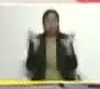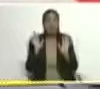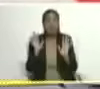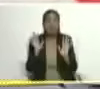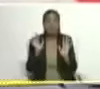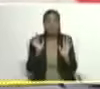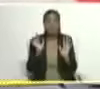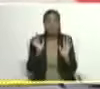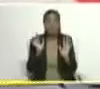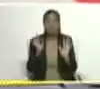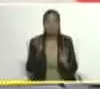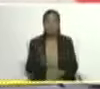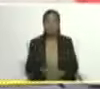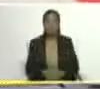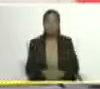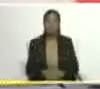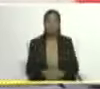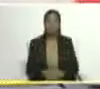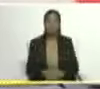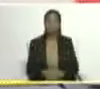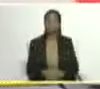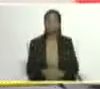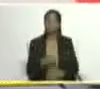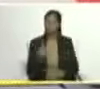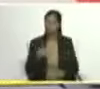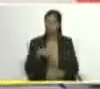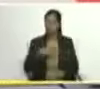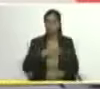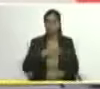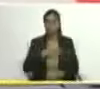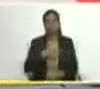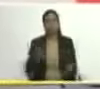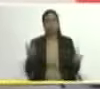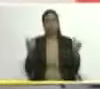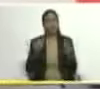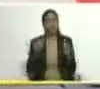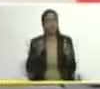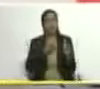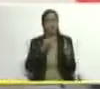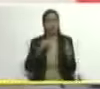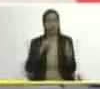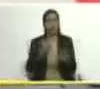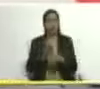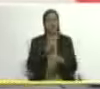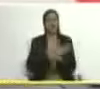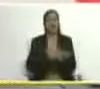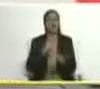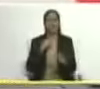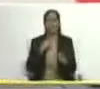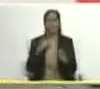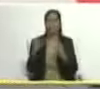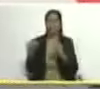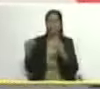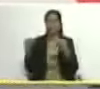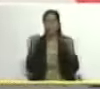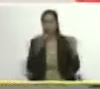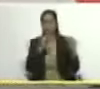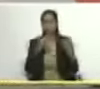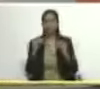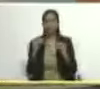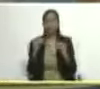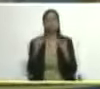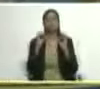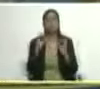Así que hemos tenido esta conversación en privado y hemos recibido algo maravilloso. Compañeros primeros